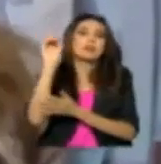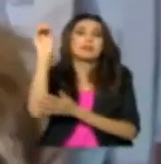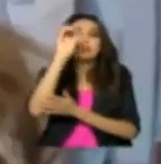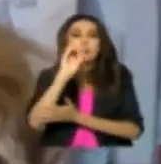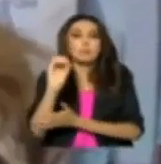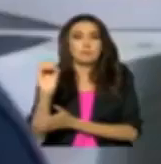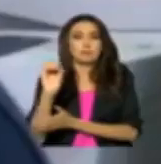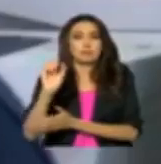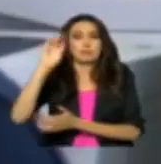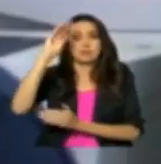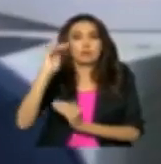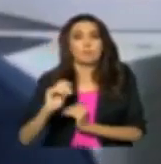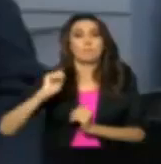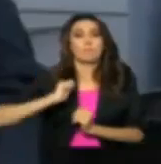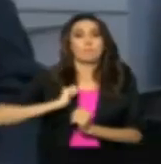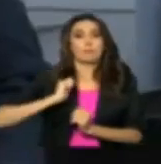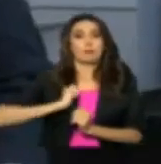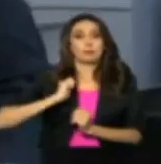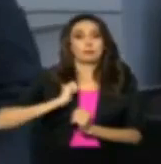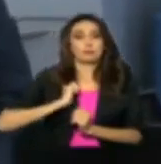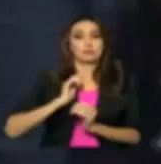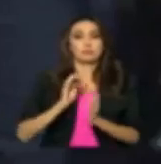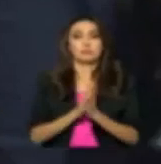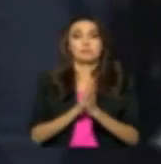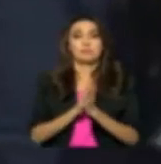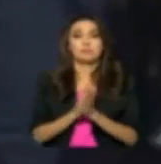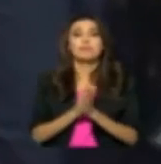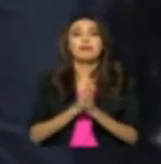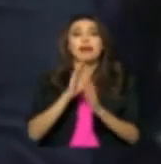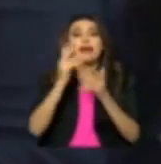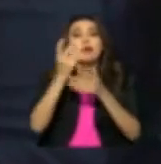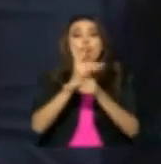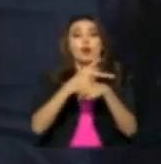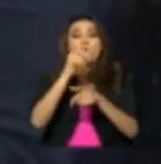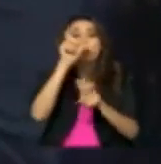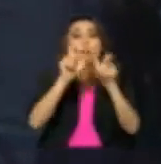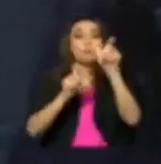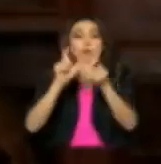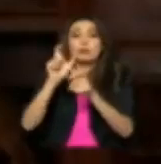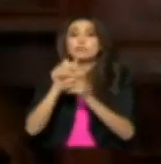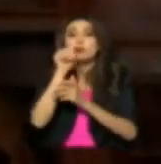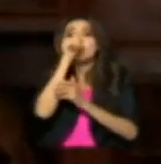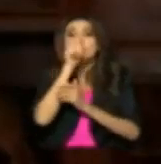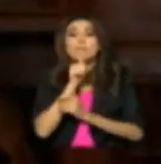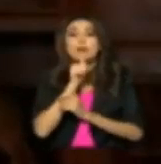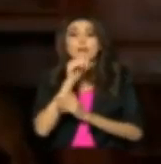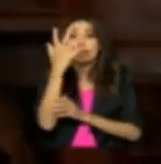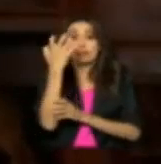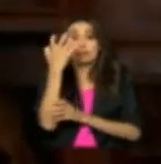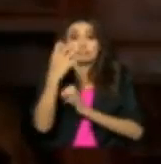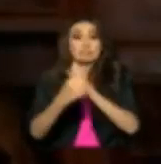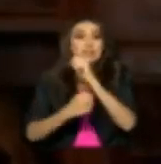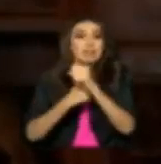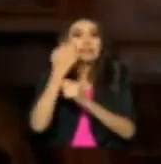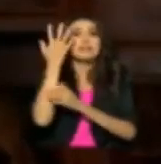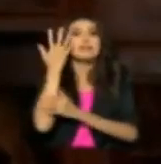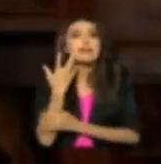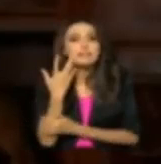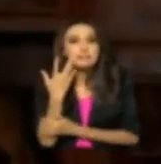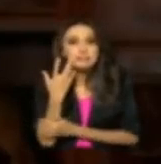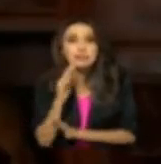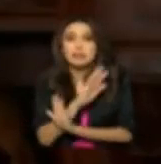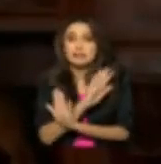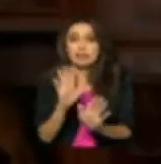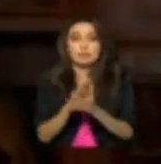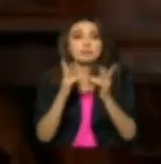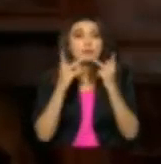de remuneración. Segundo, los empleados privados gozan de 15 días de vacaciones en un año. Por justicia, los